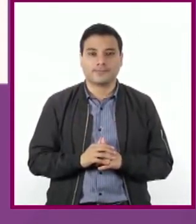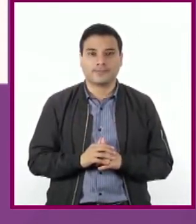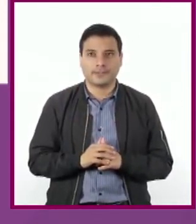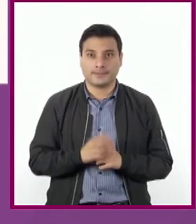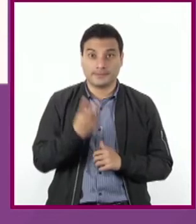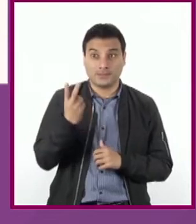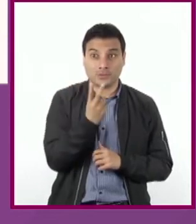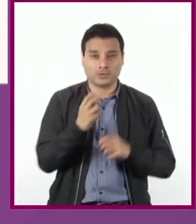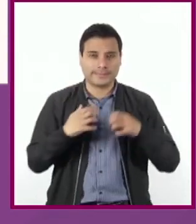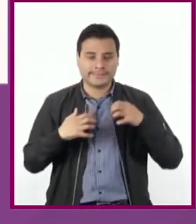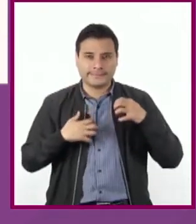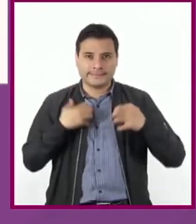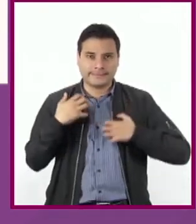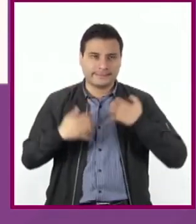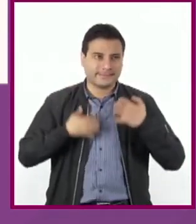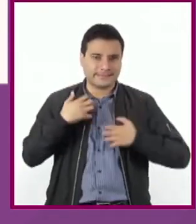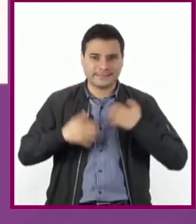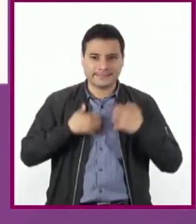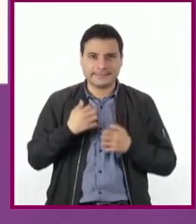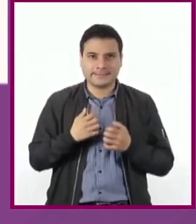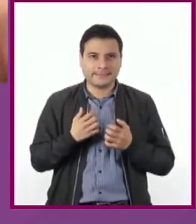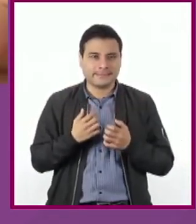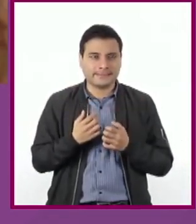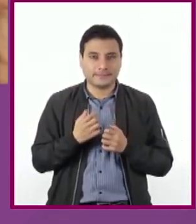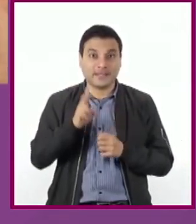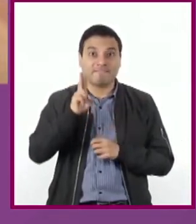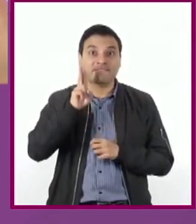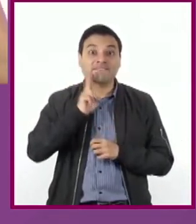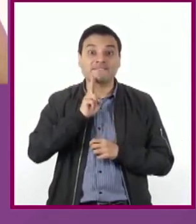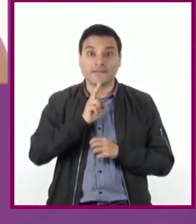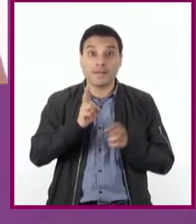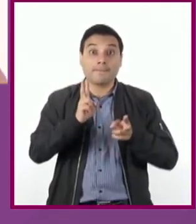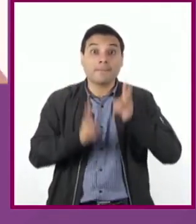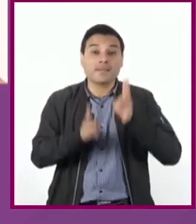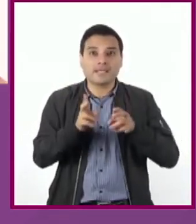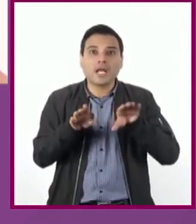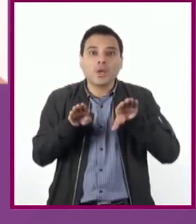Desesperados, tratan de expresarse por telepatía.